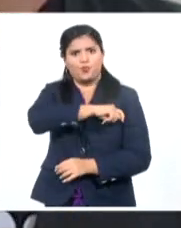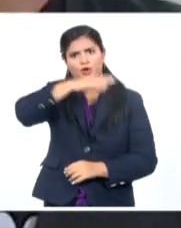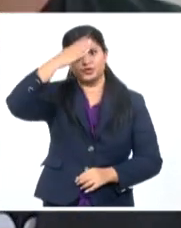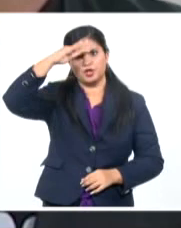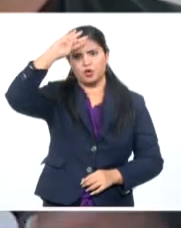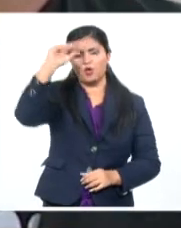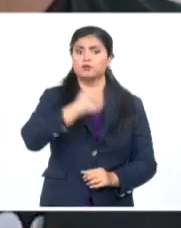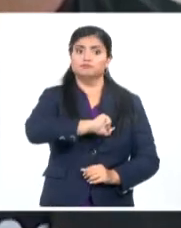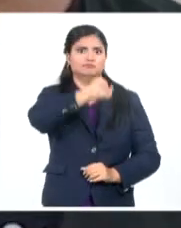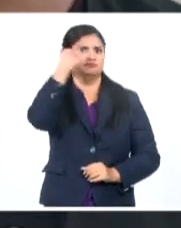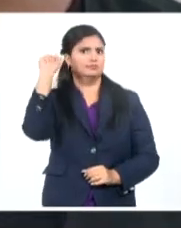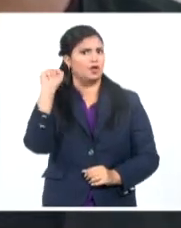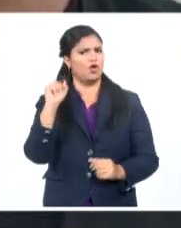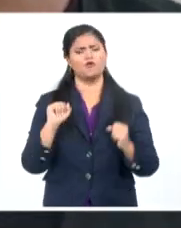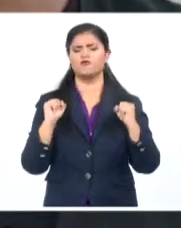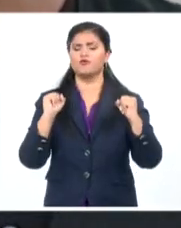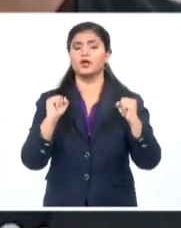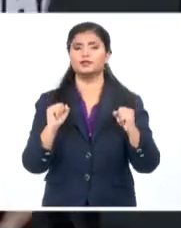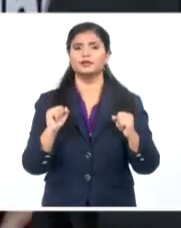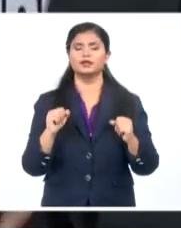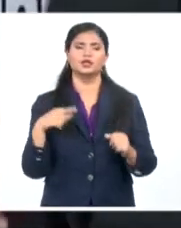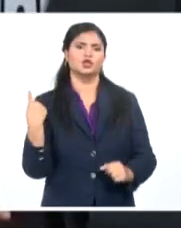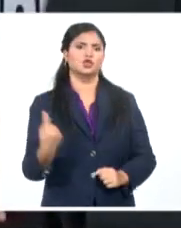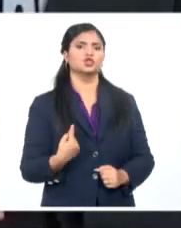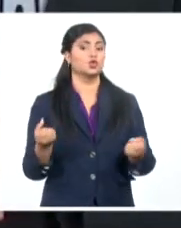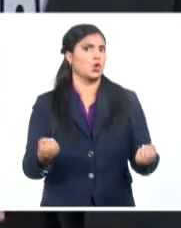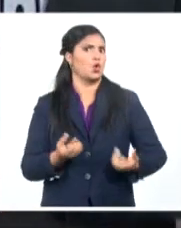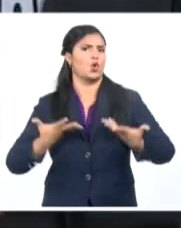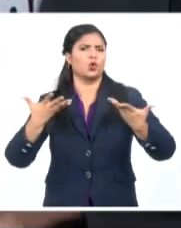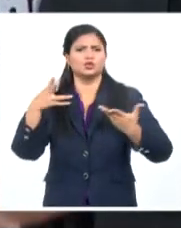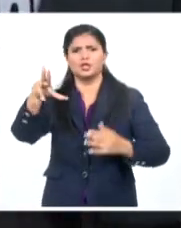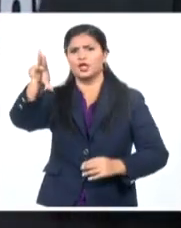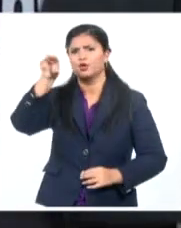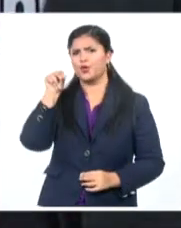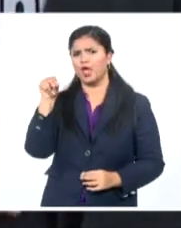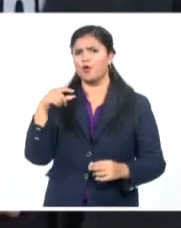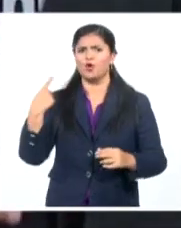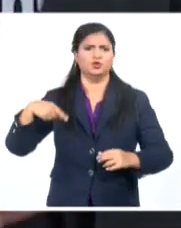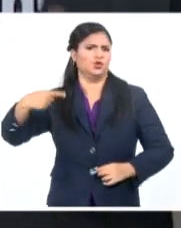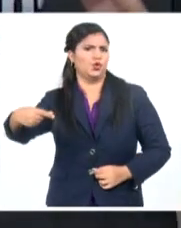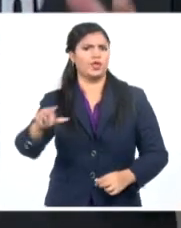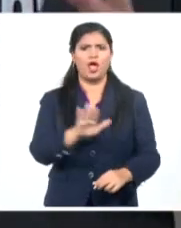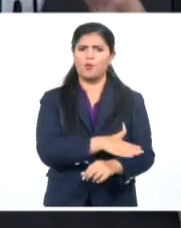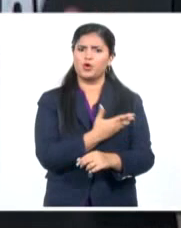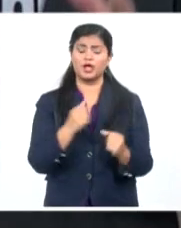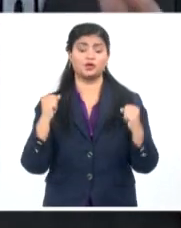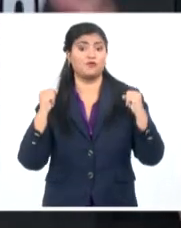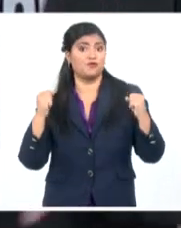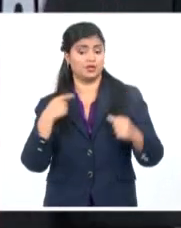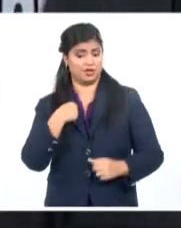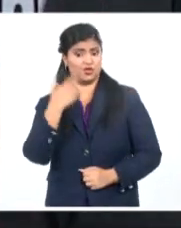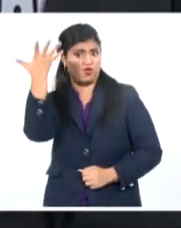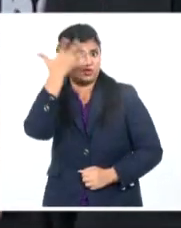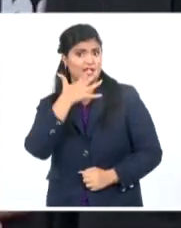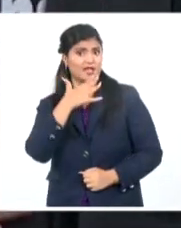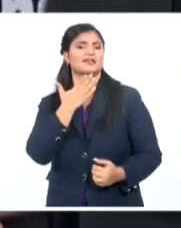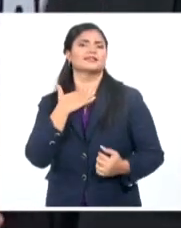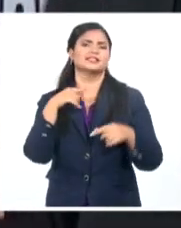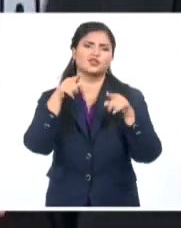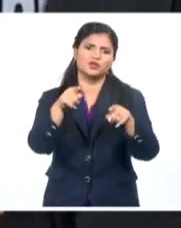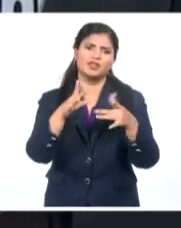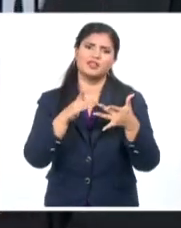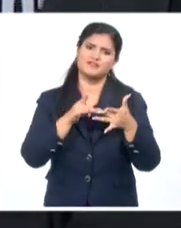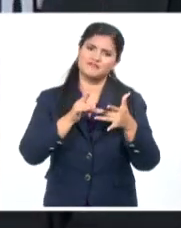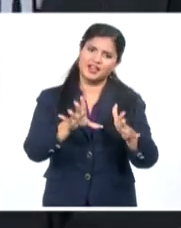con toda la energía y con todas las Lucecita encendida Así que el mulato acelerado el talismán de Cuba les desea un feliz y próspero año nuevo